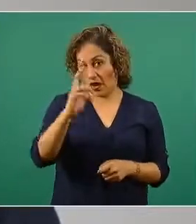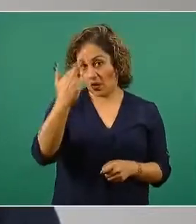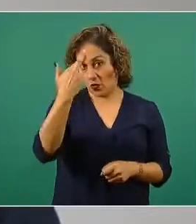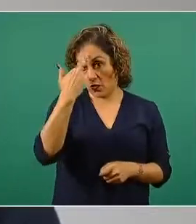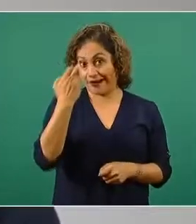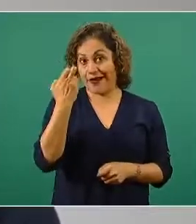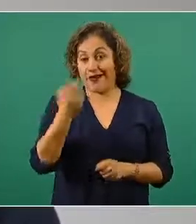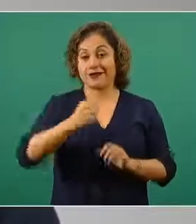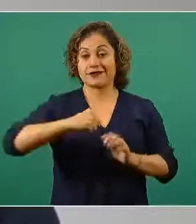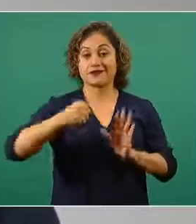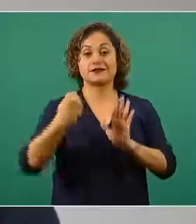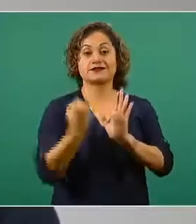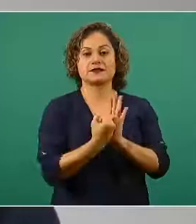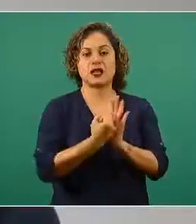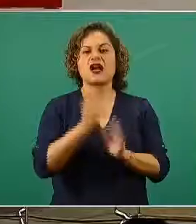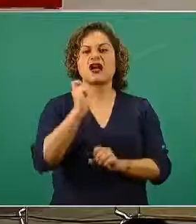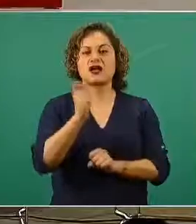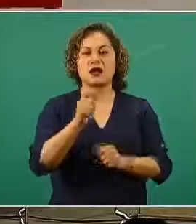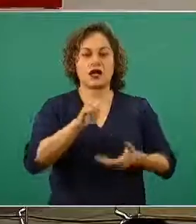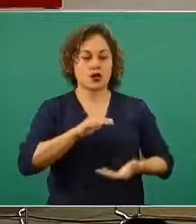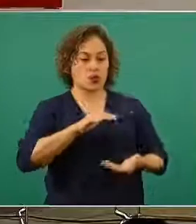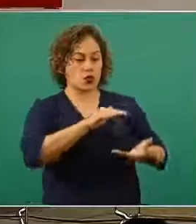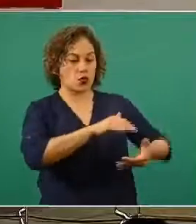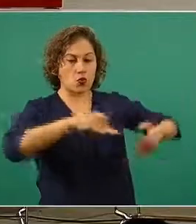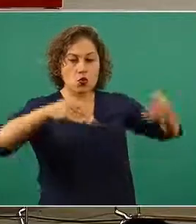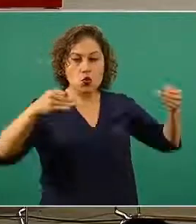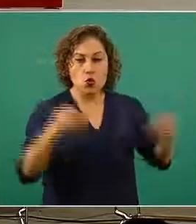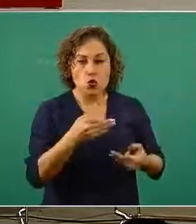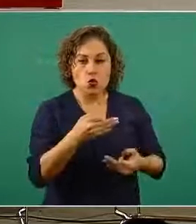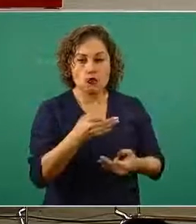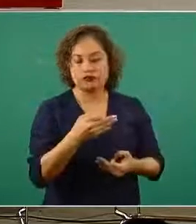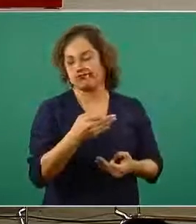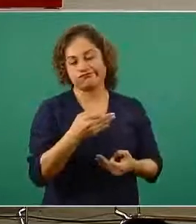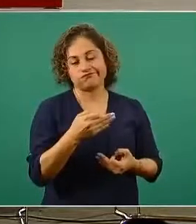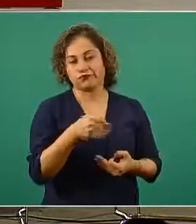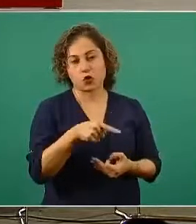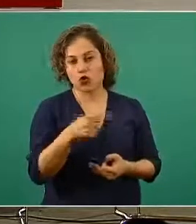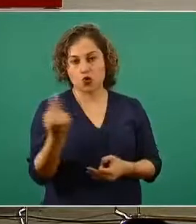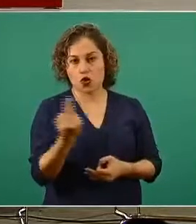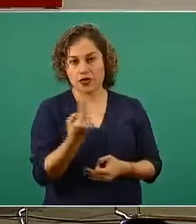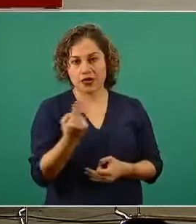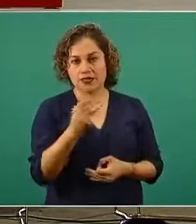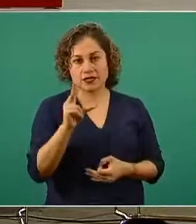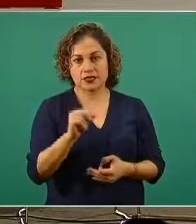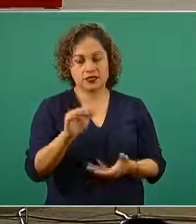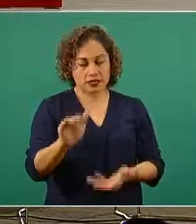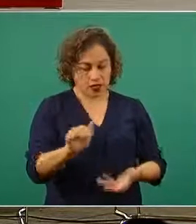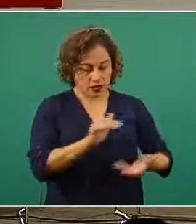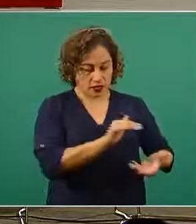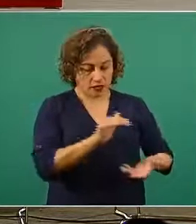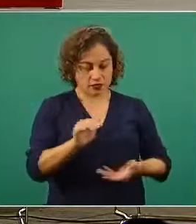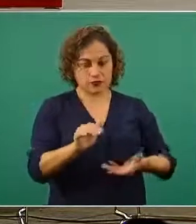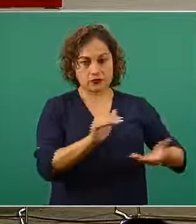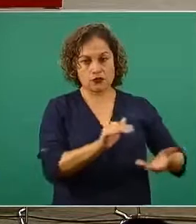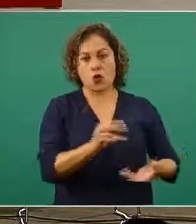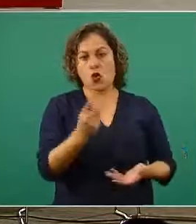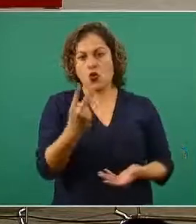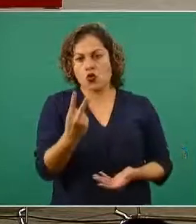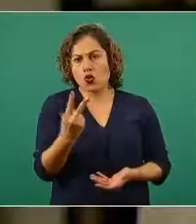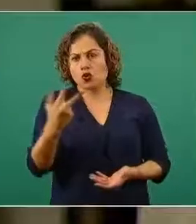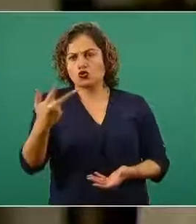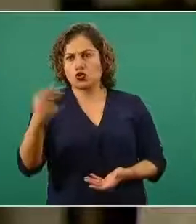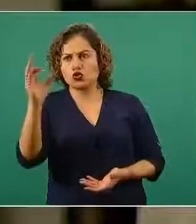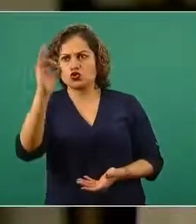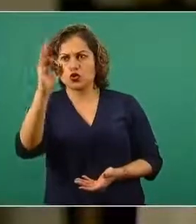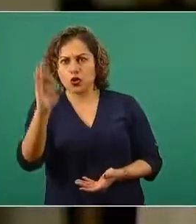es una vacuna que no requiere de ultracongelación, puede mantenerse entre +2 y +8 grados centígrados, lo